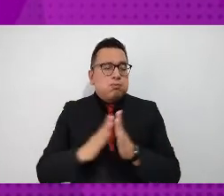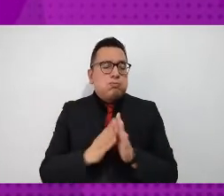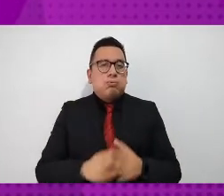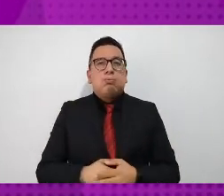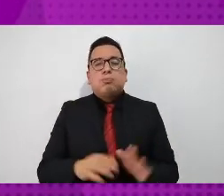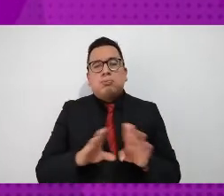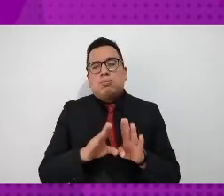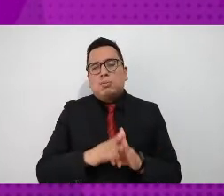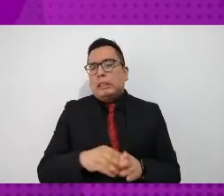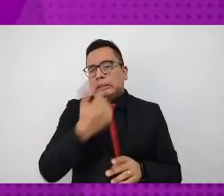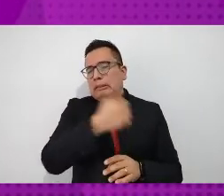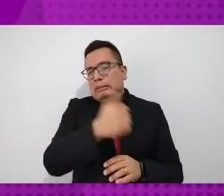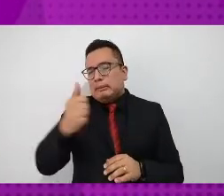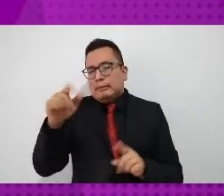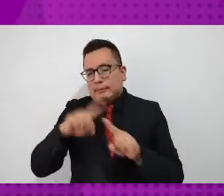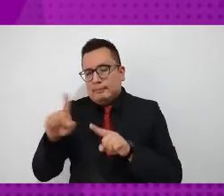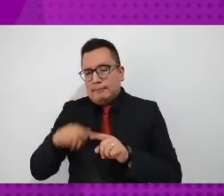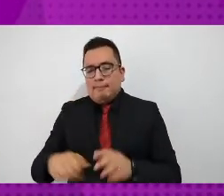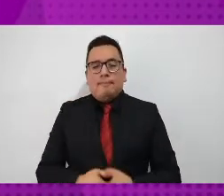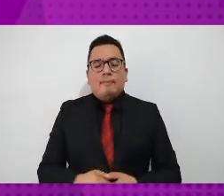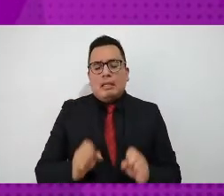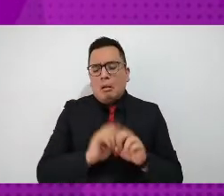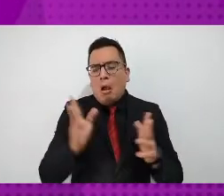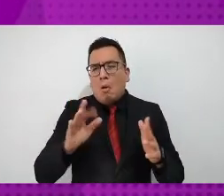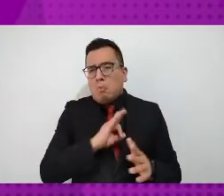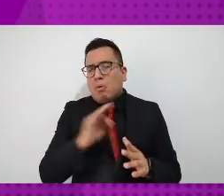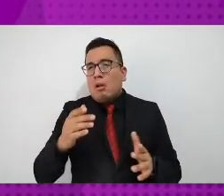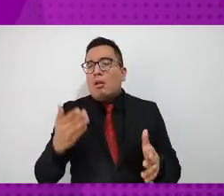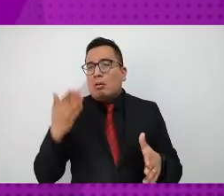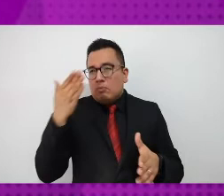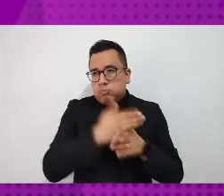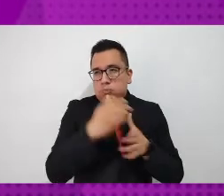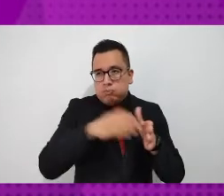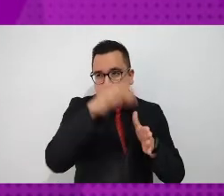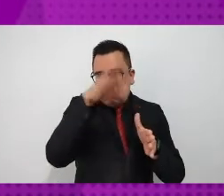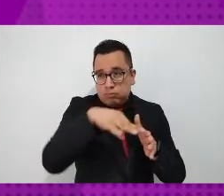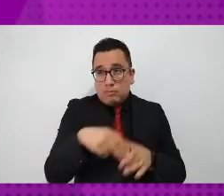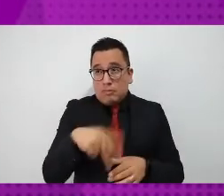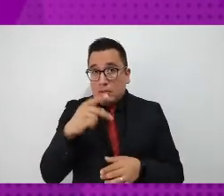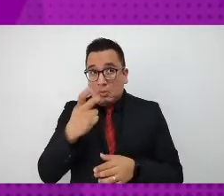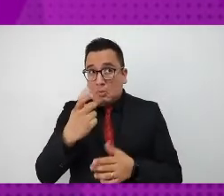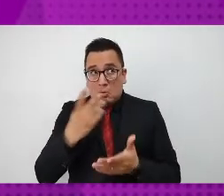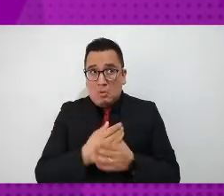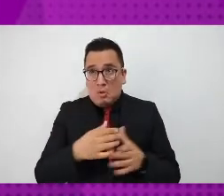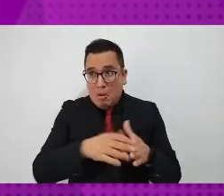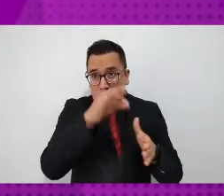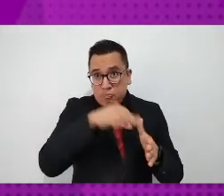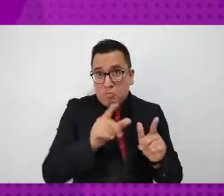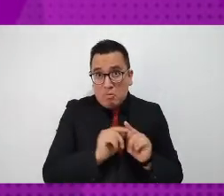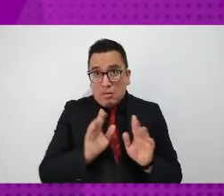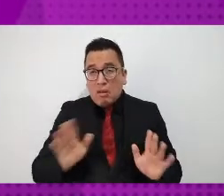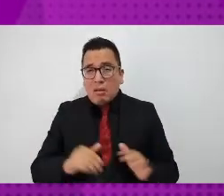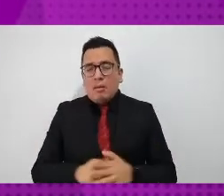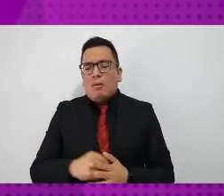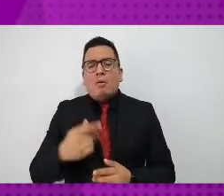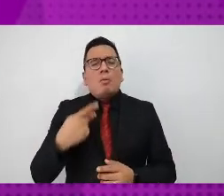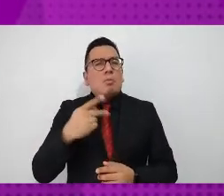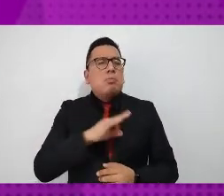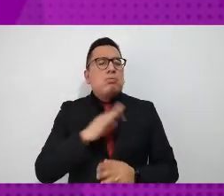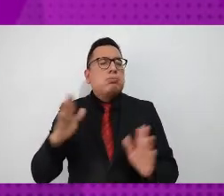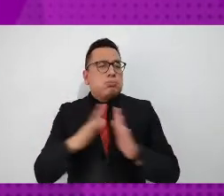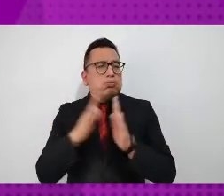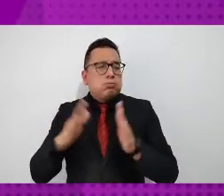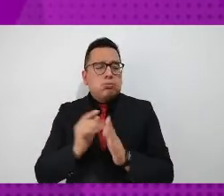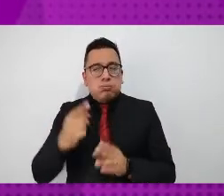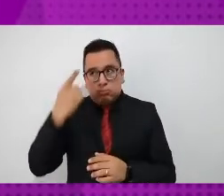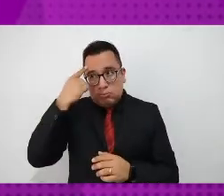hagan desde los diferentes espacios también lo pueden hacer votando pero ya vimos que no solamente puede ser votando también puede ser participando